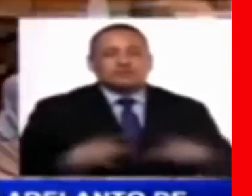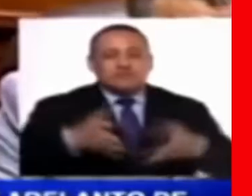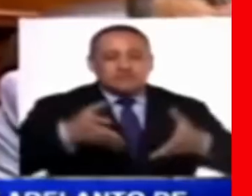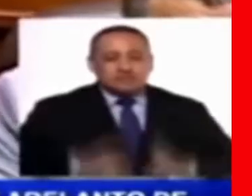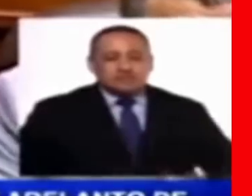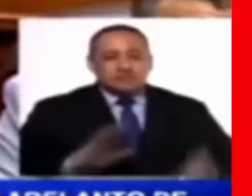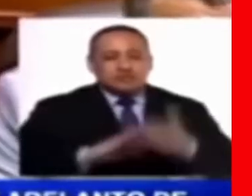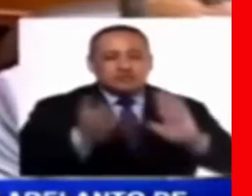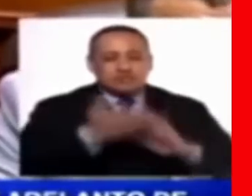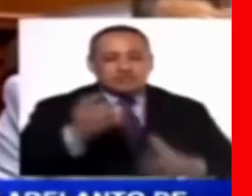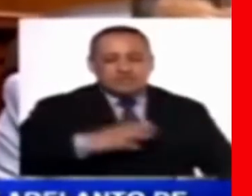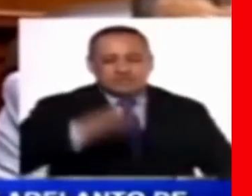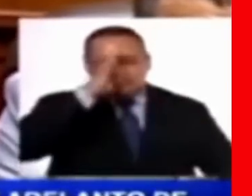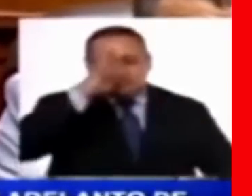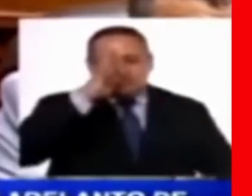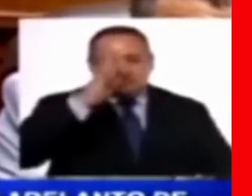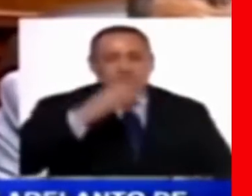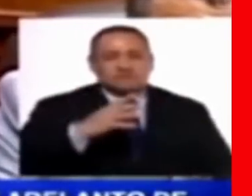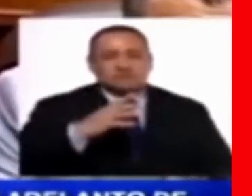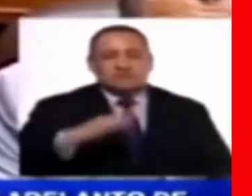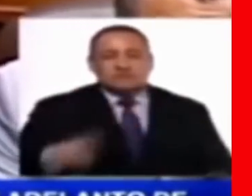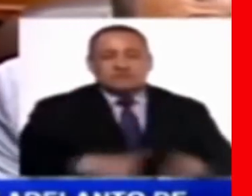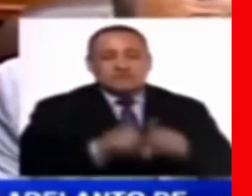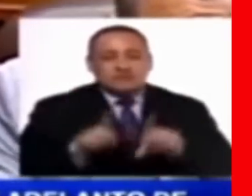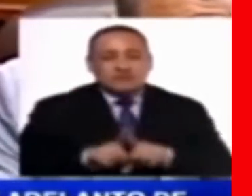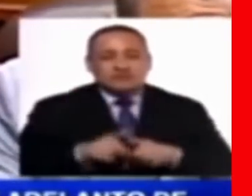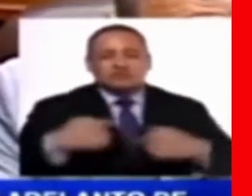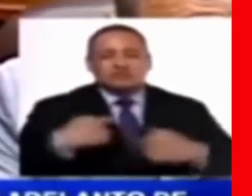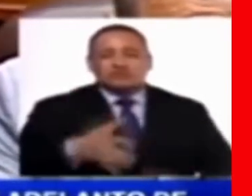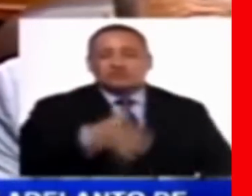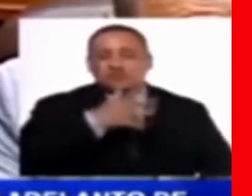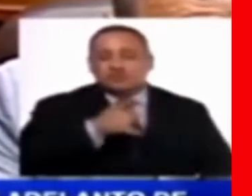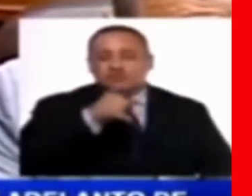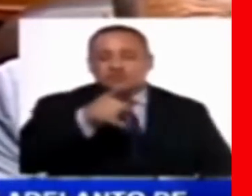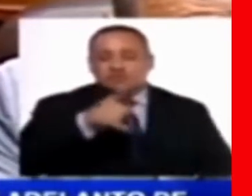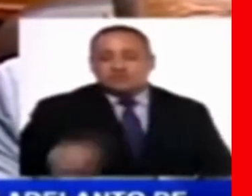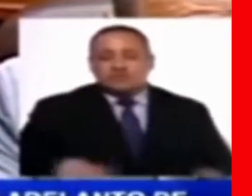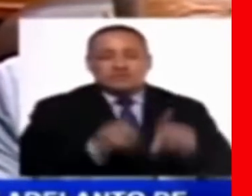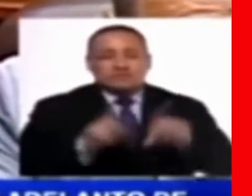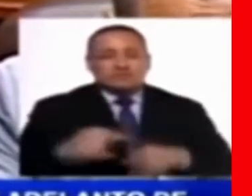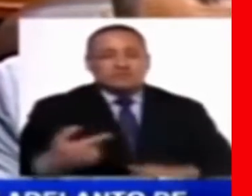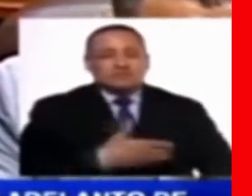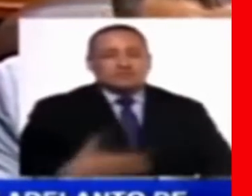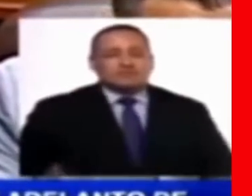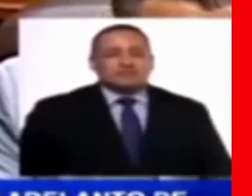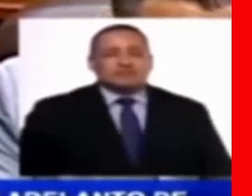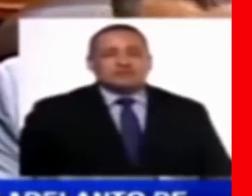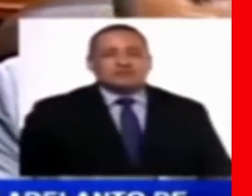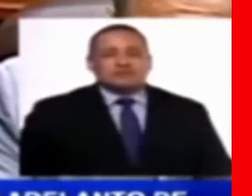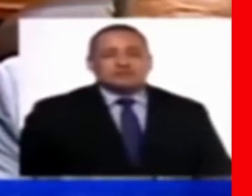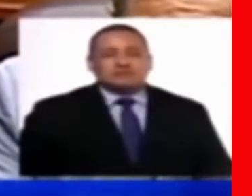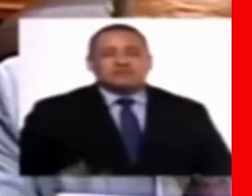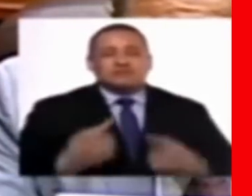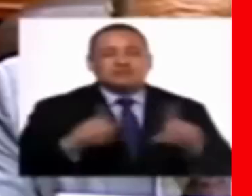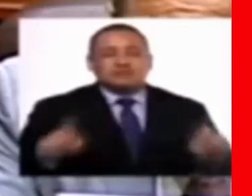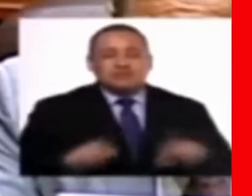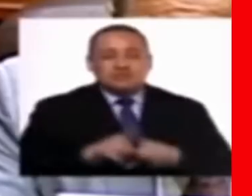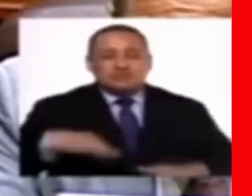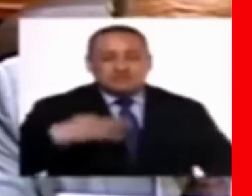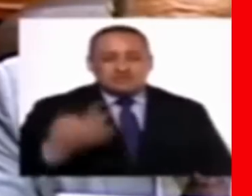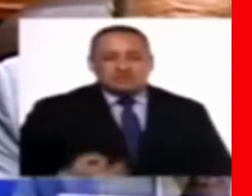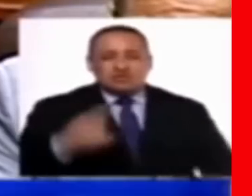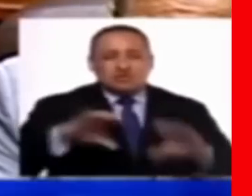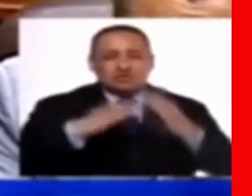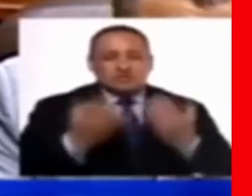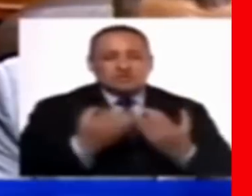comunidad campesina y no lo sé si usted, para todo esto, es presidente, pero el señor